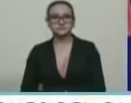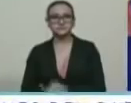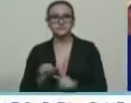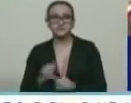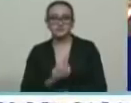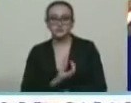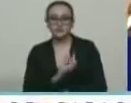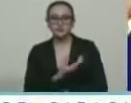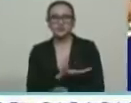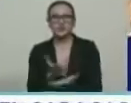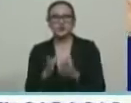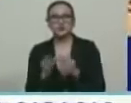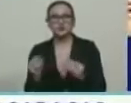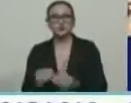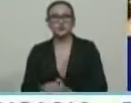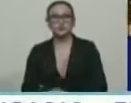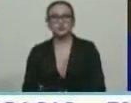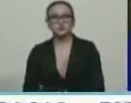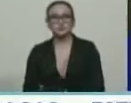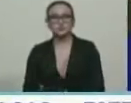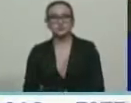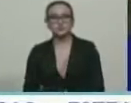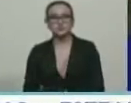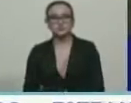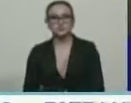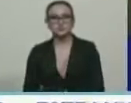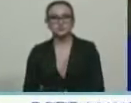inspiración por todos.